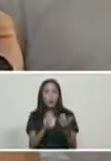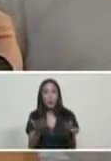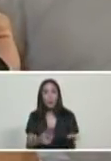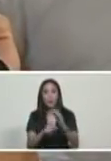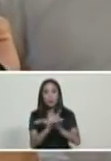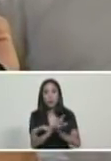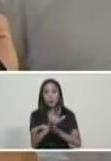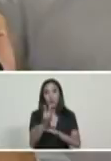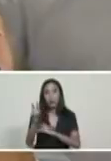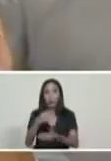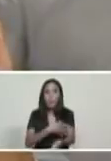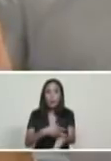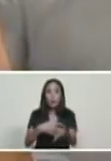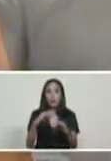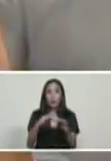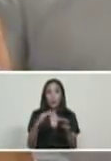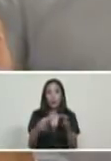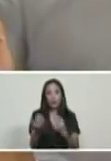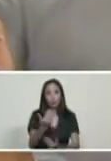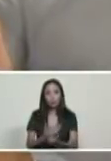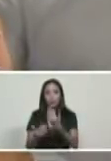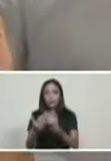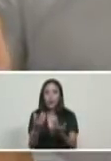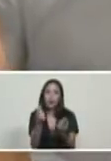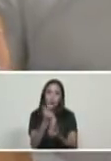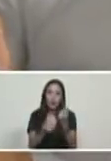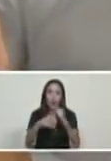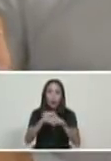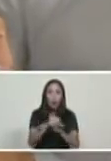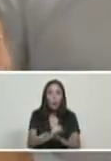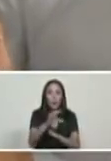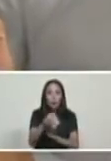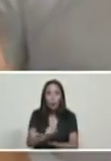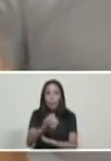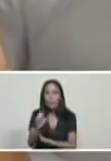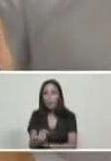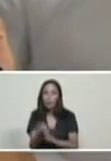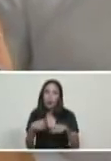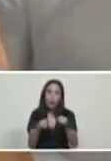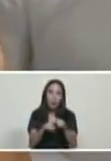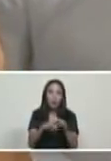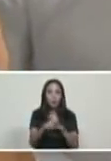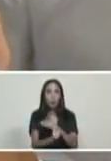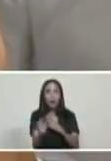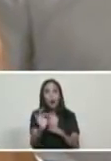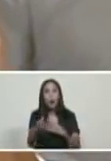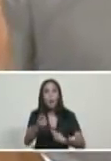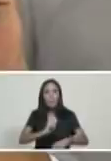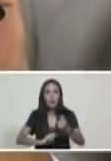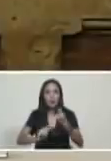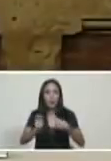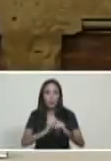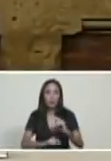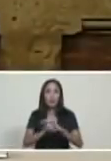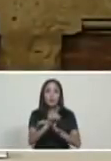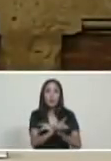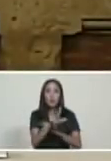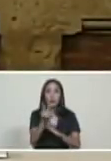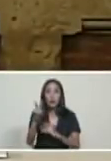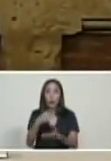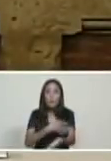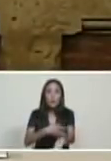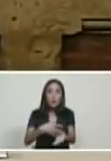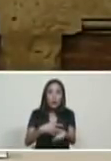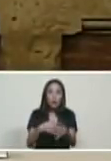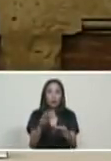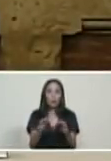132 millones de petro en inversiones, en compra de materia prima o en ventas de productos venezolanos. 132 millones de petros.